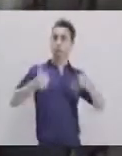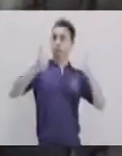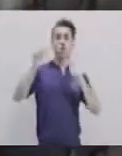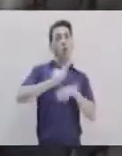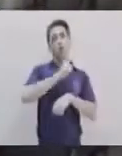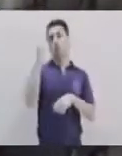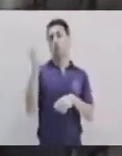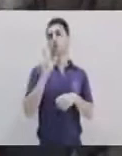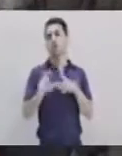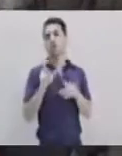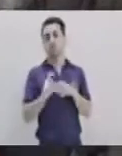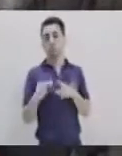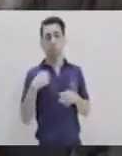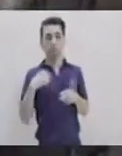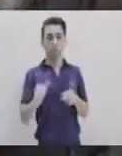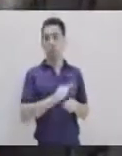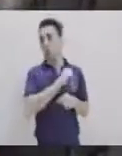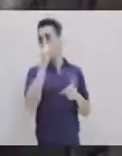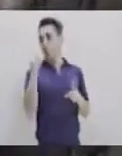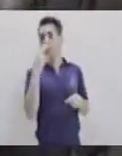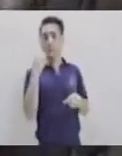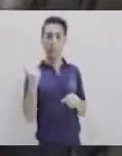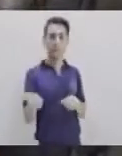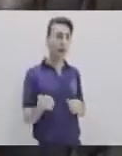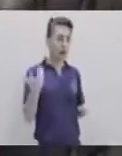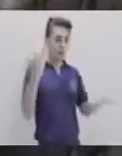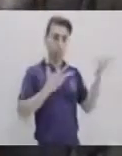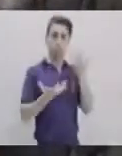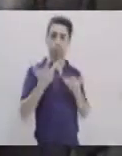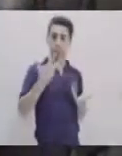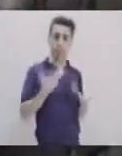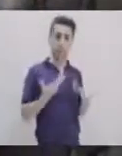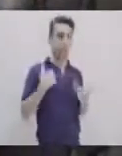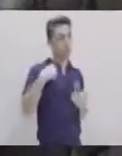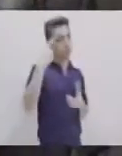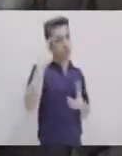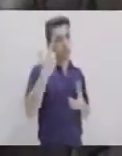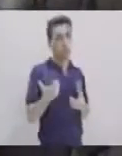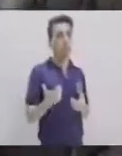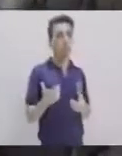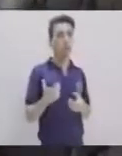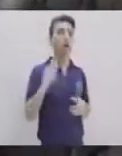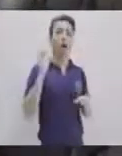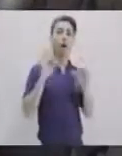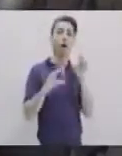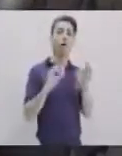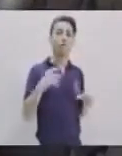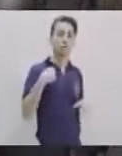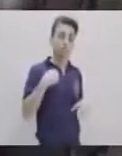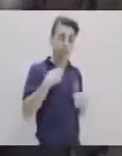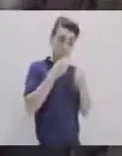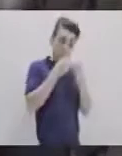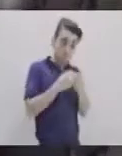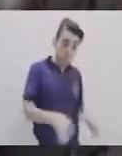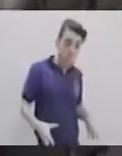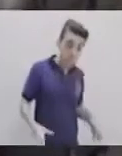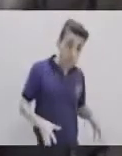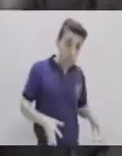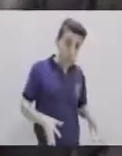otras cosas, que iba a tener otras hermanas y esto y lo otro. Entonces creo yo que a veces ante la